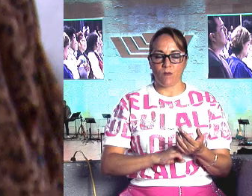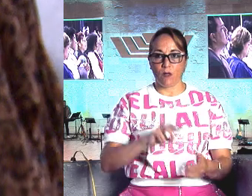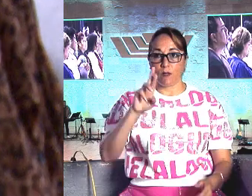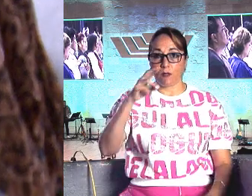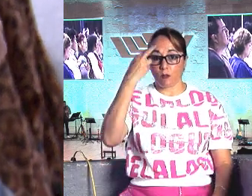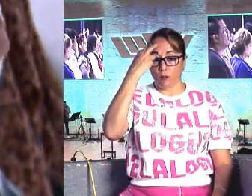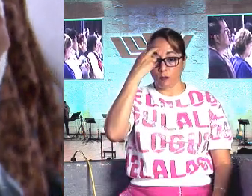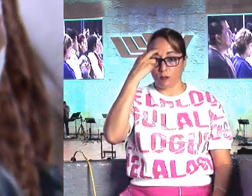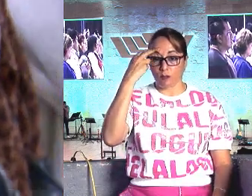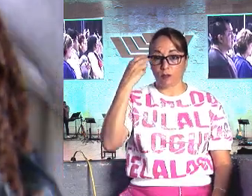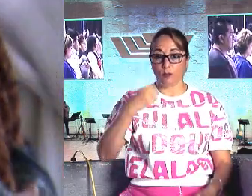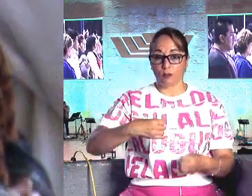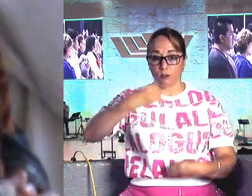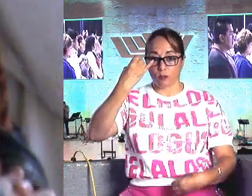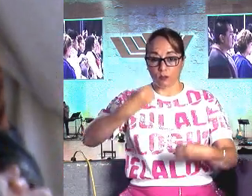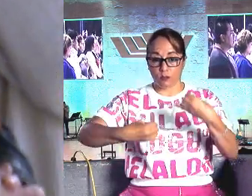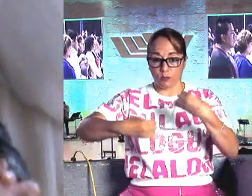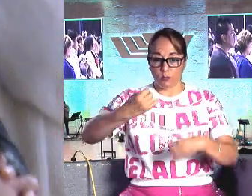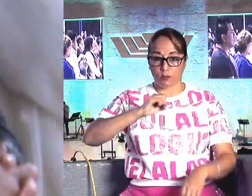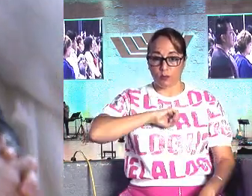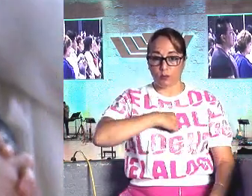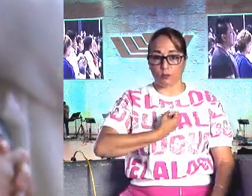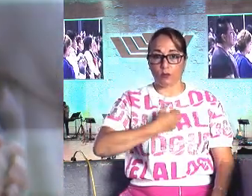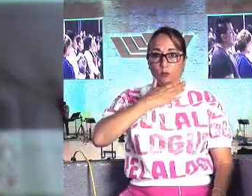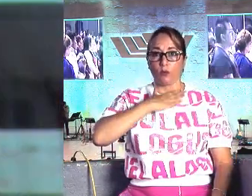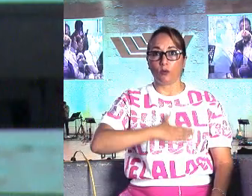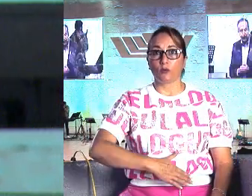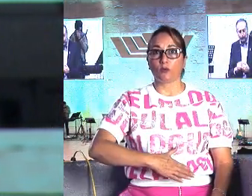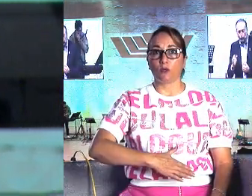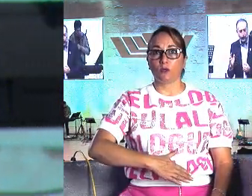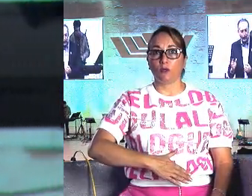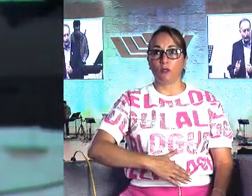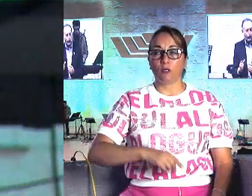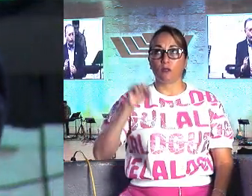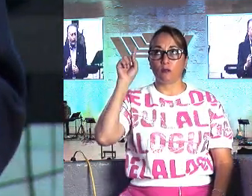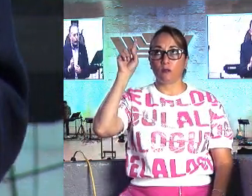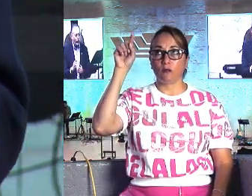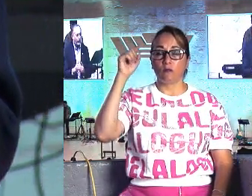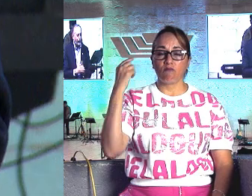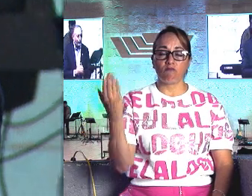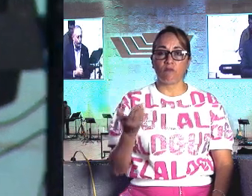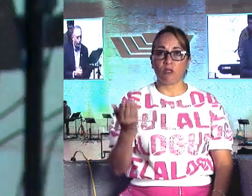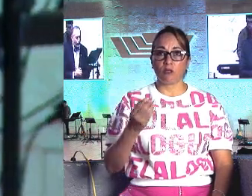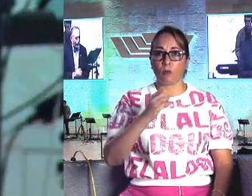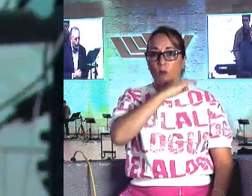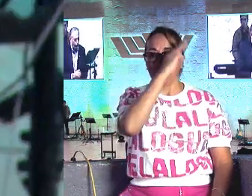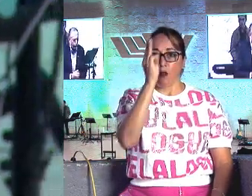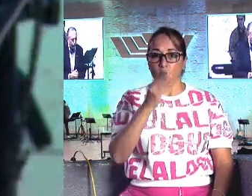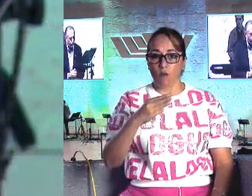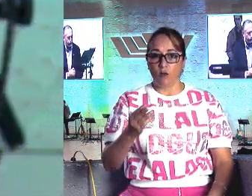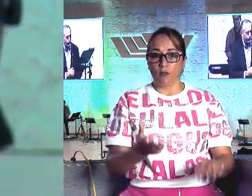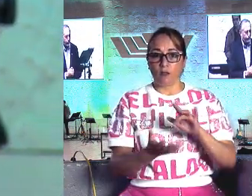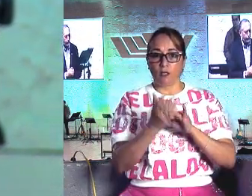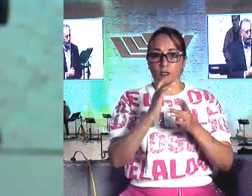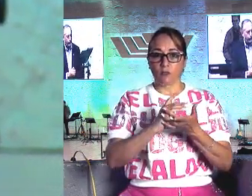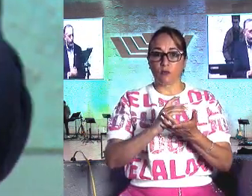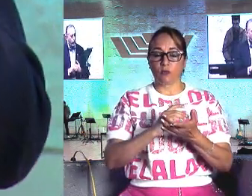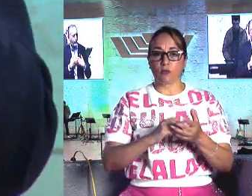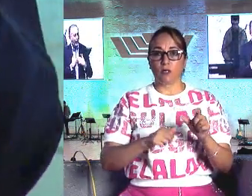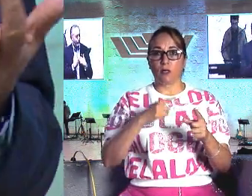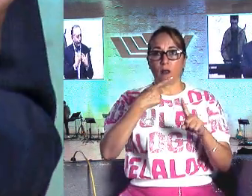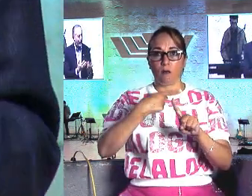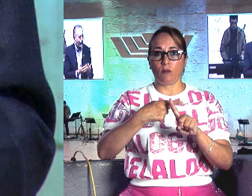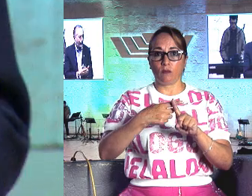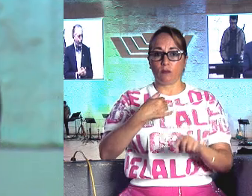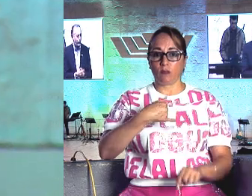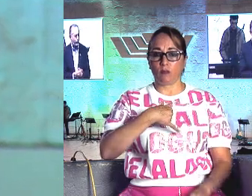Reconozco que tus juicios son justos y que si no hubiera sido por la muerte de Jesús en la cruz, yo